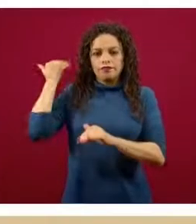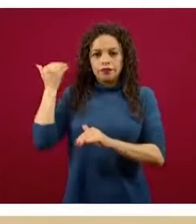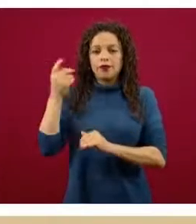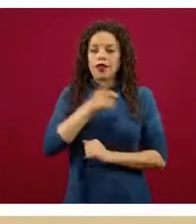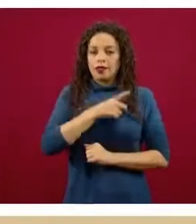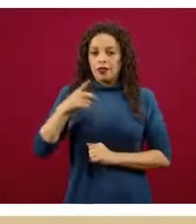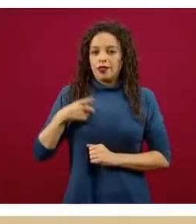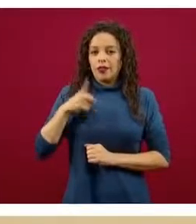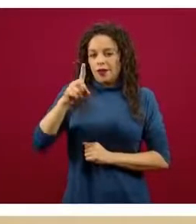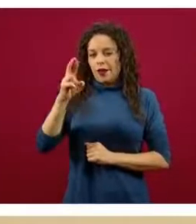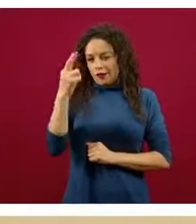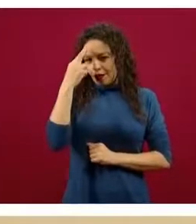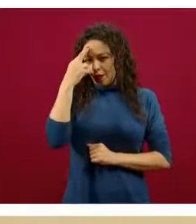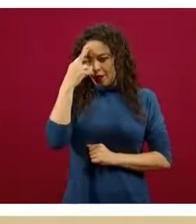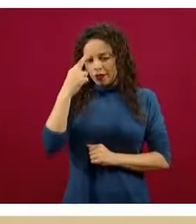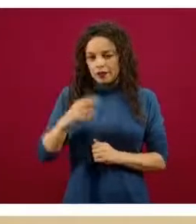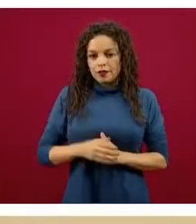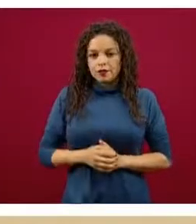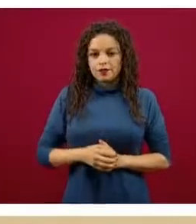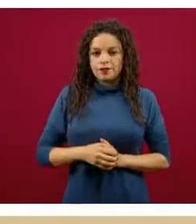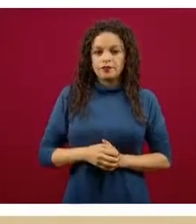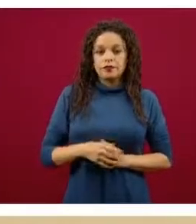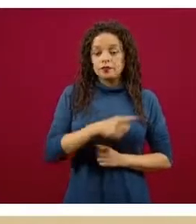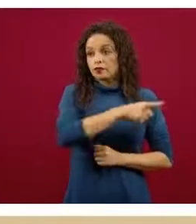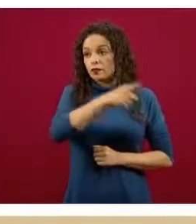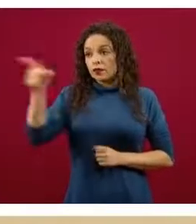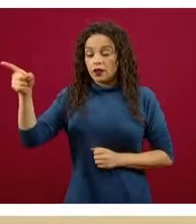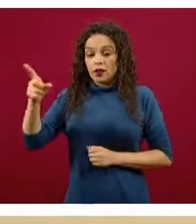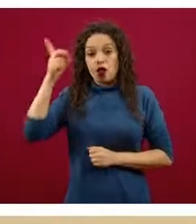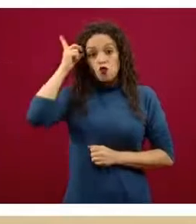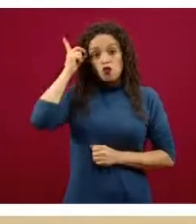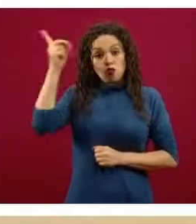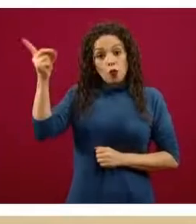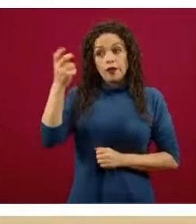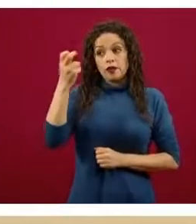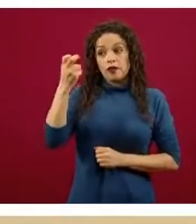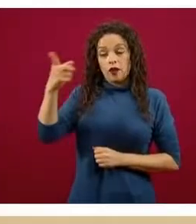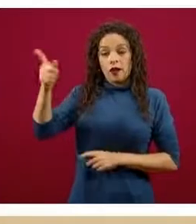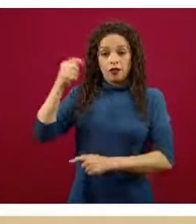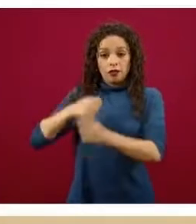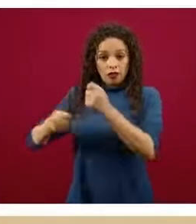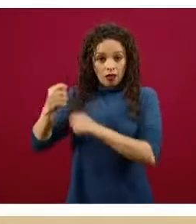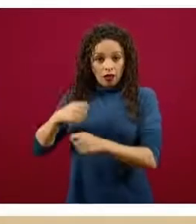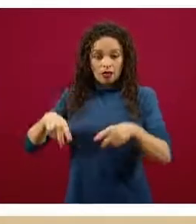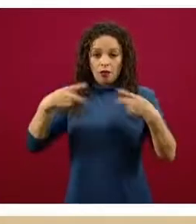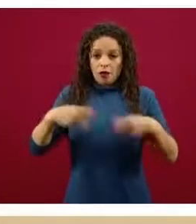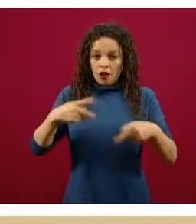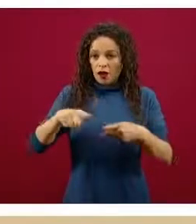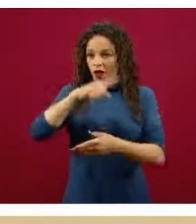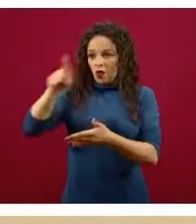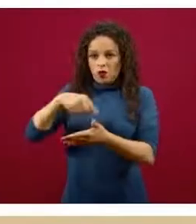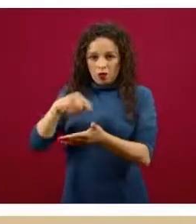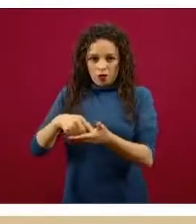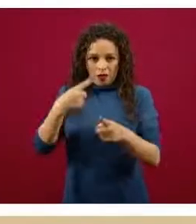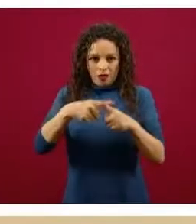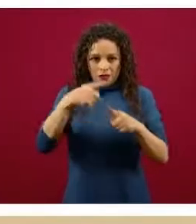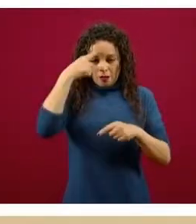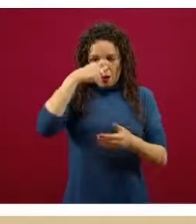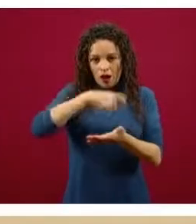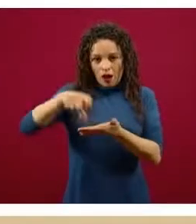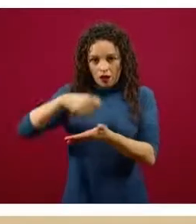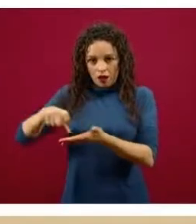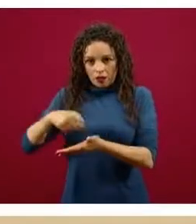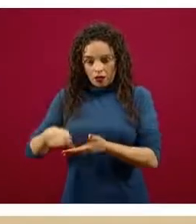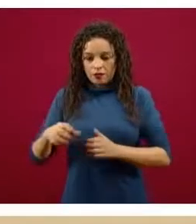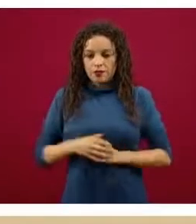recordar a los dueños y los usuarios de supermercados y mercados que si existe una familia que